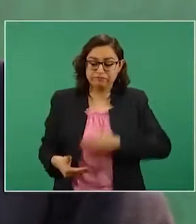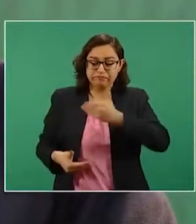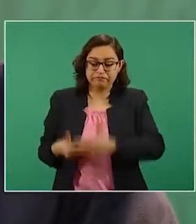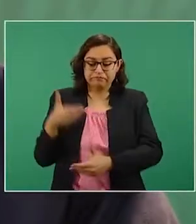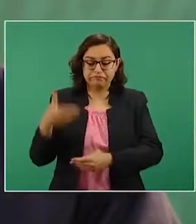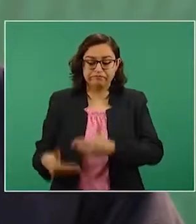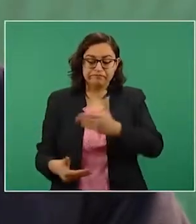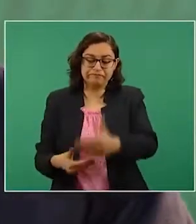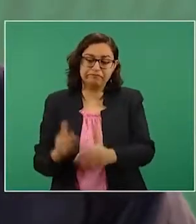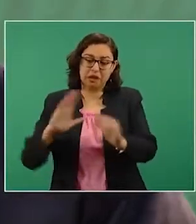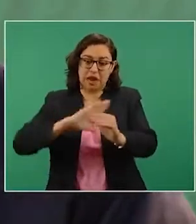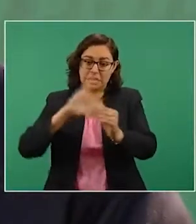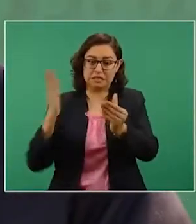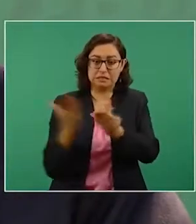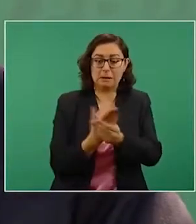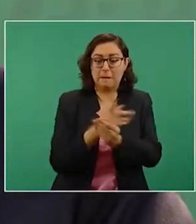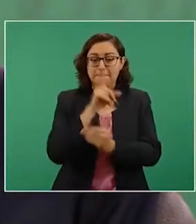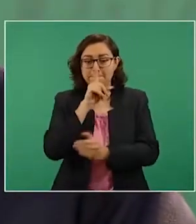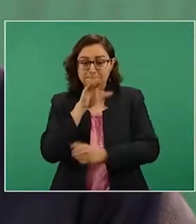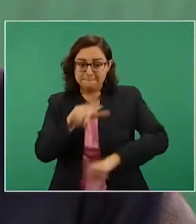estos expedientes